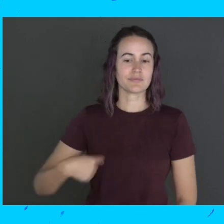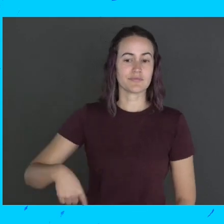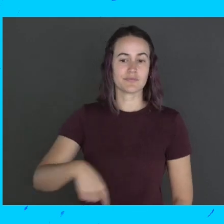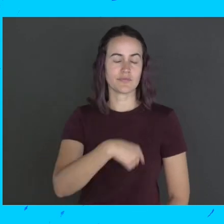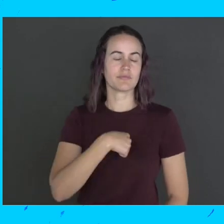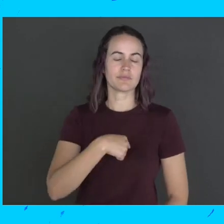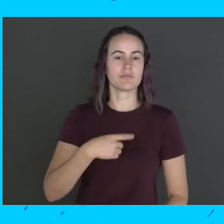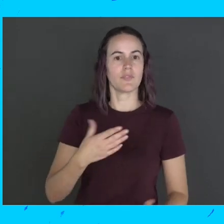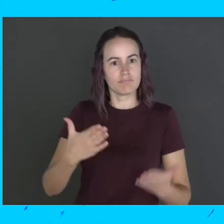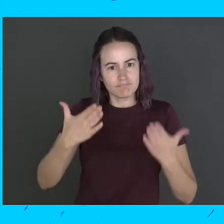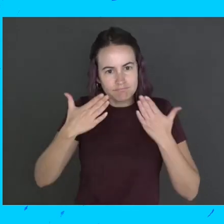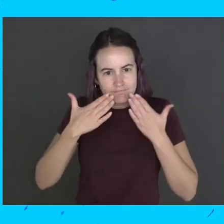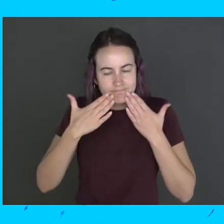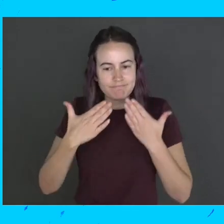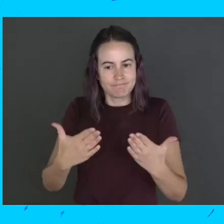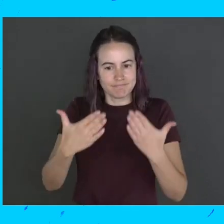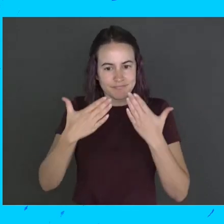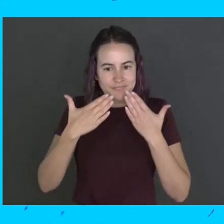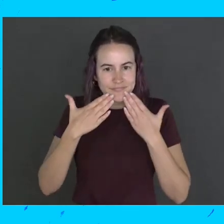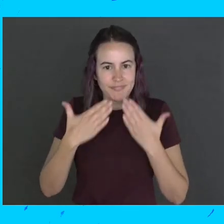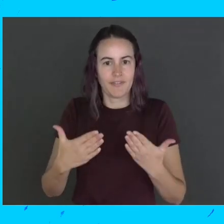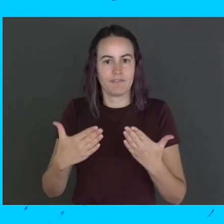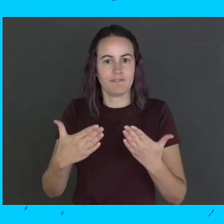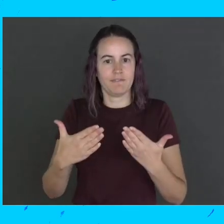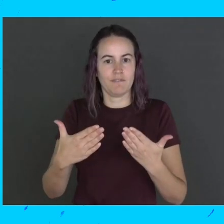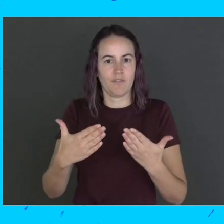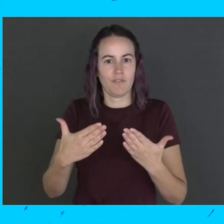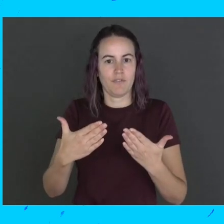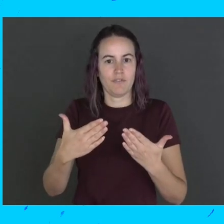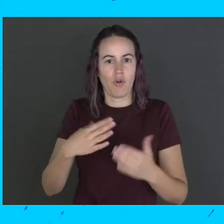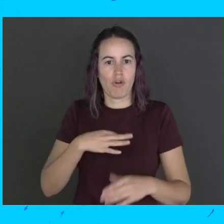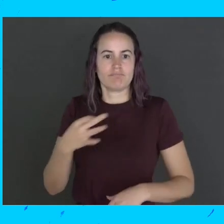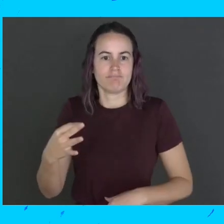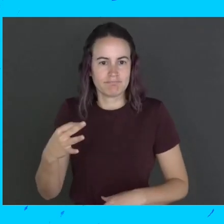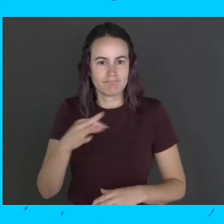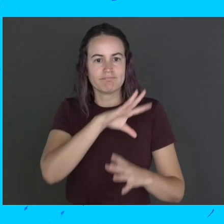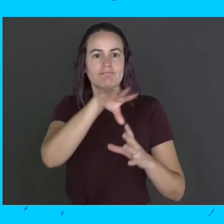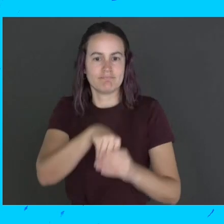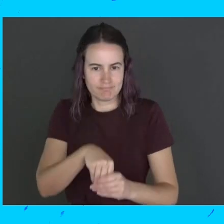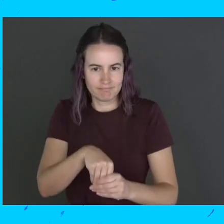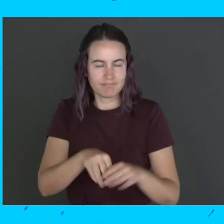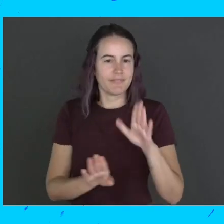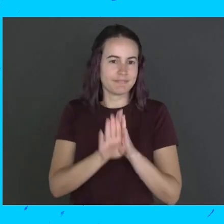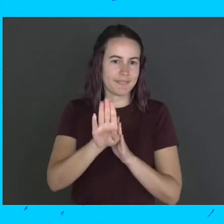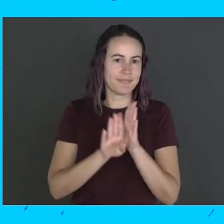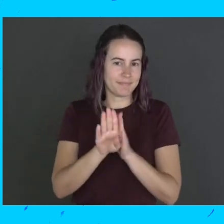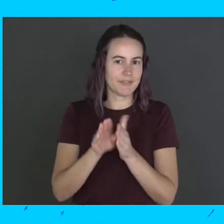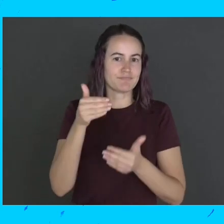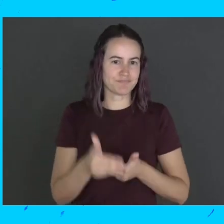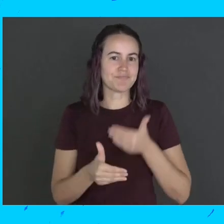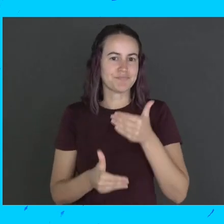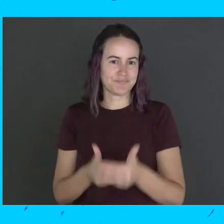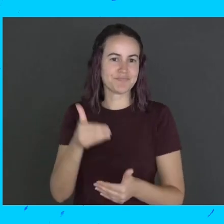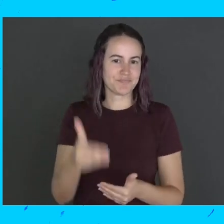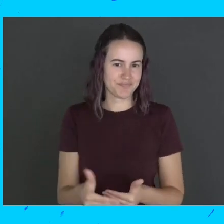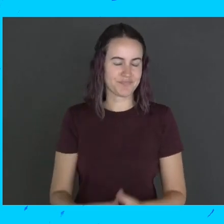los jóvenes para que alcancen su potencial en un ambiente que pueda facilitar el